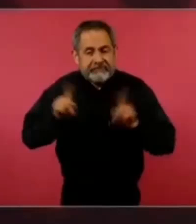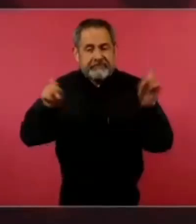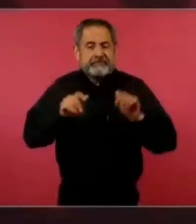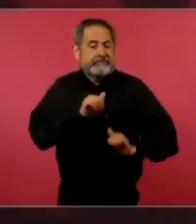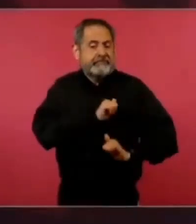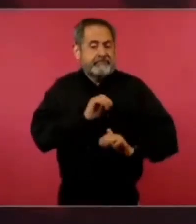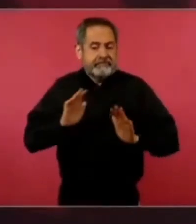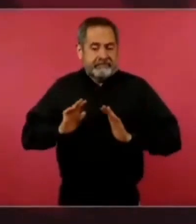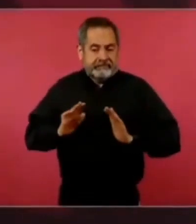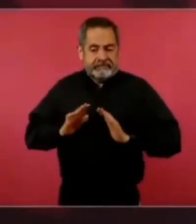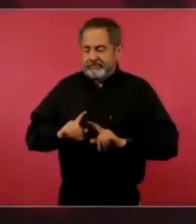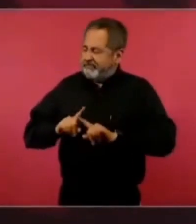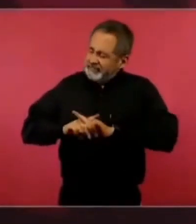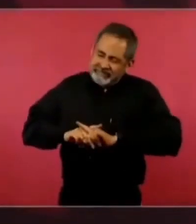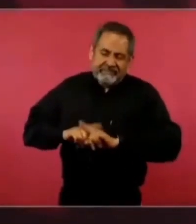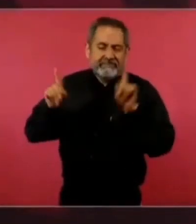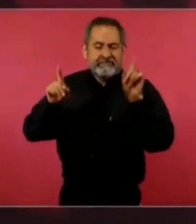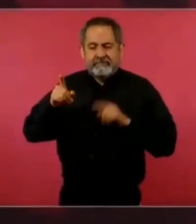otros ejércitos.